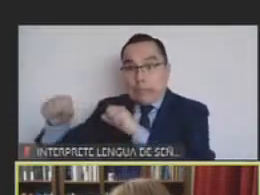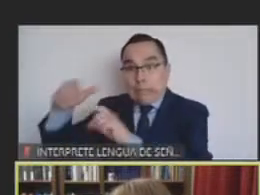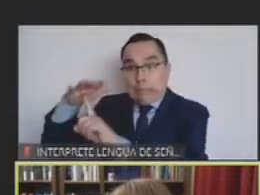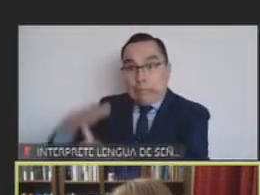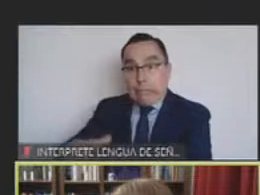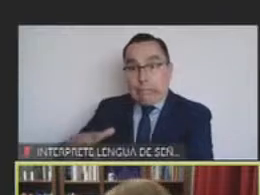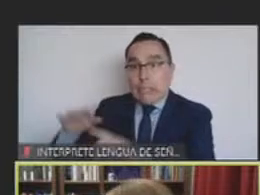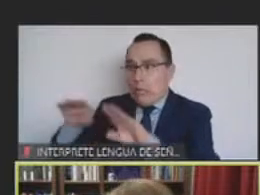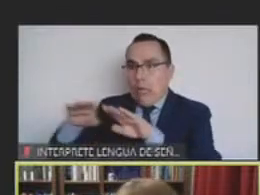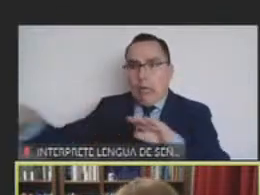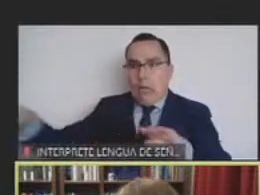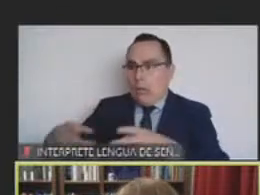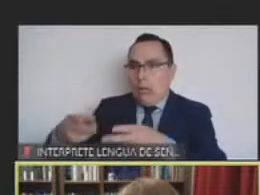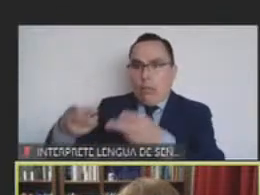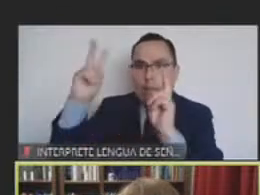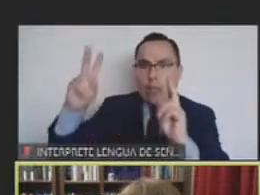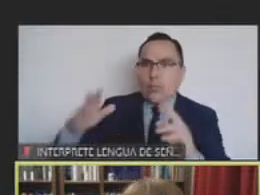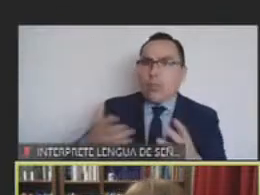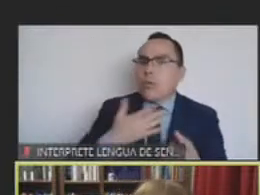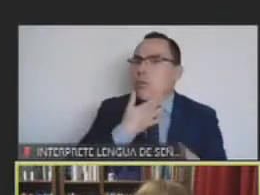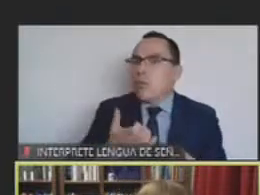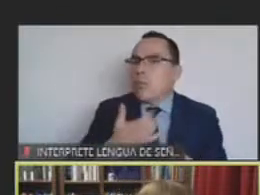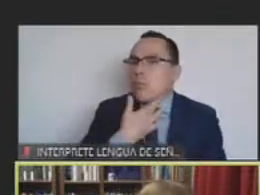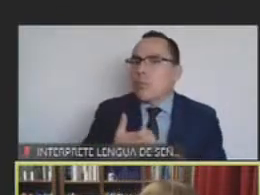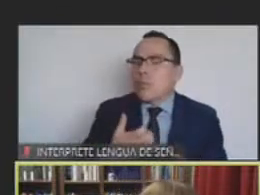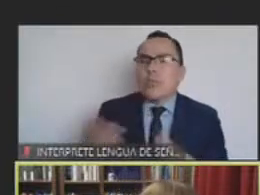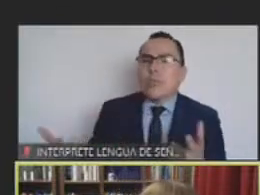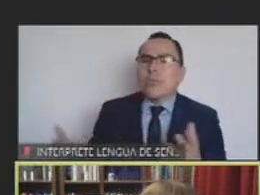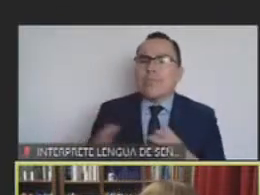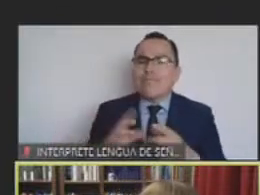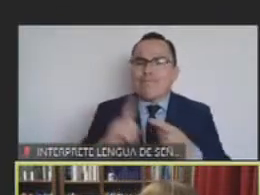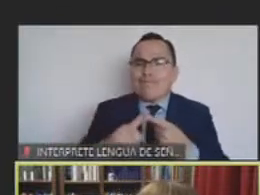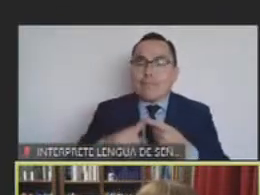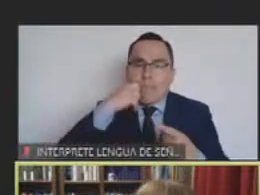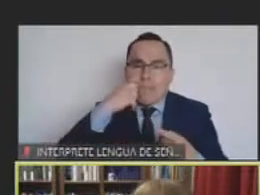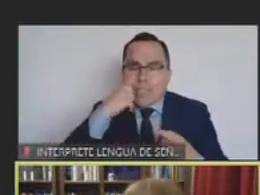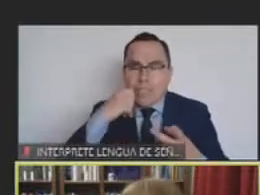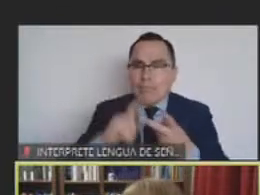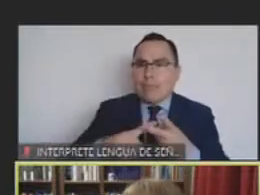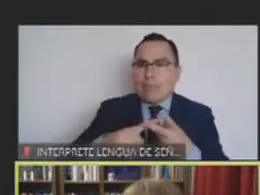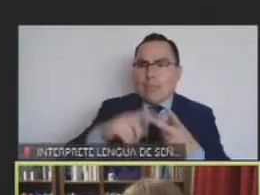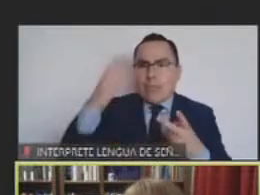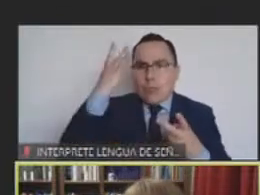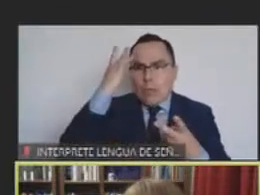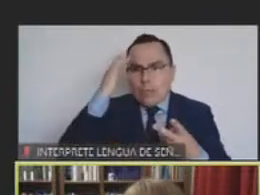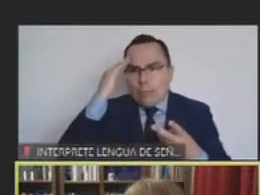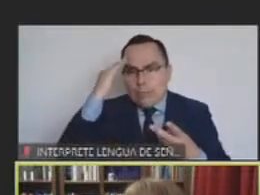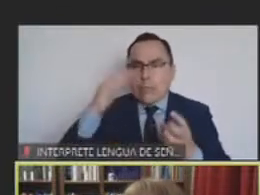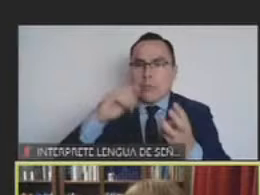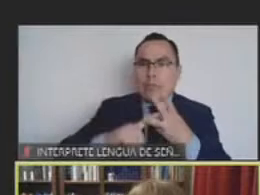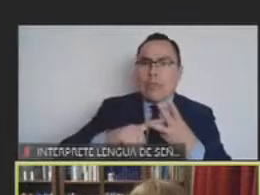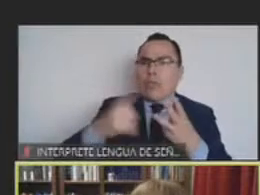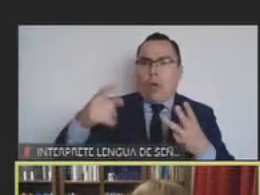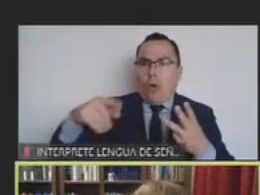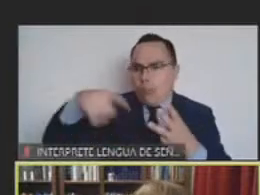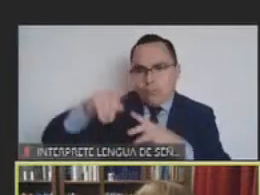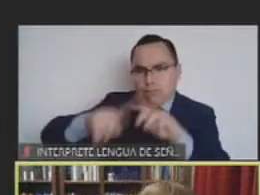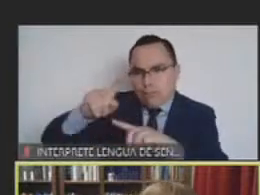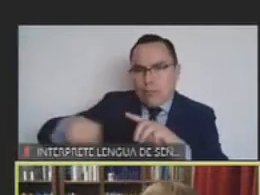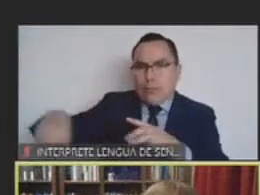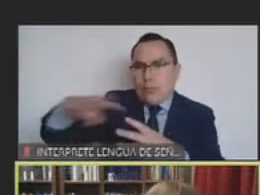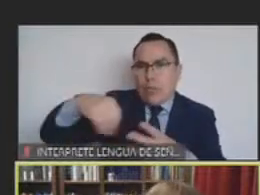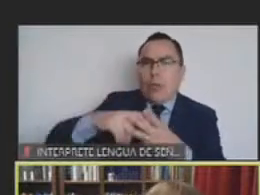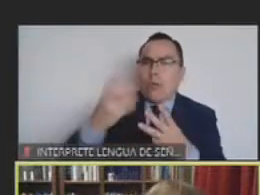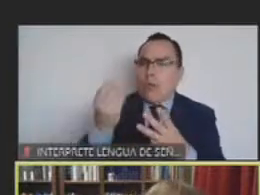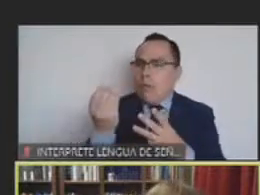flotación de los derechos por una serie de circunstancias, desde física, intelectiva, geográfica, falta de recursos,